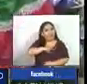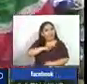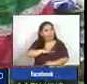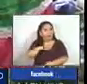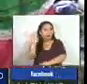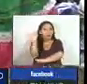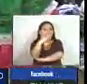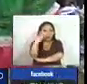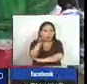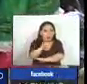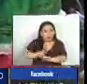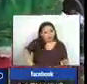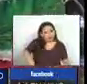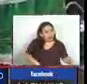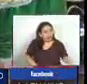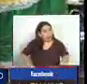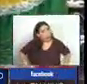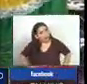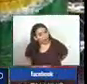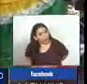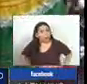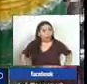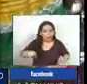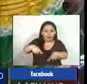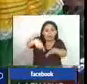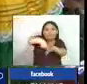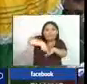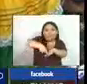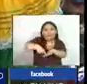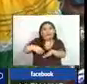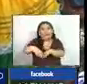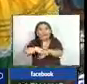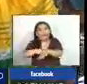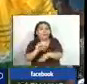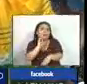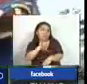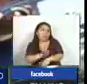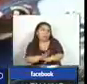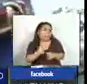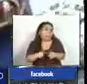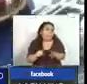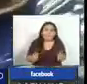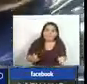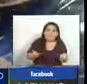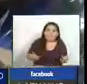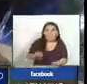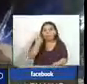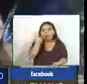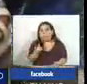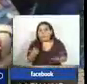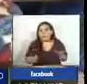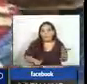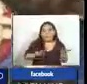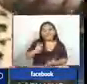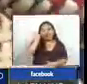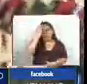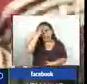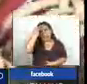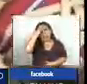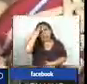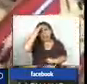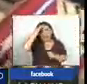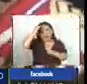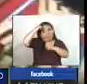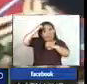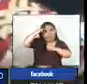trajes o sandalias sin embargo con la suspensión de las actividades presenciales los vendedores están conscientes que